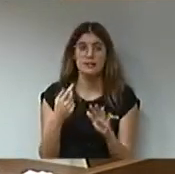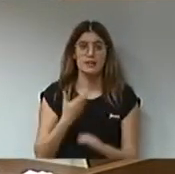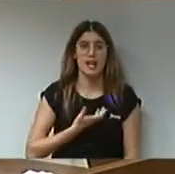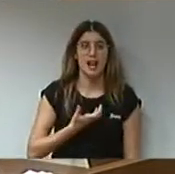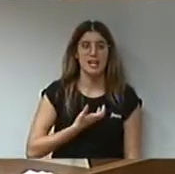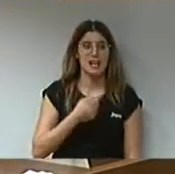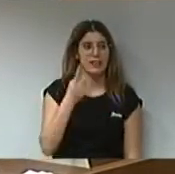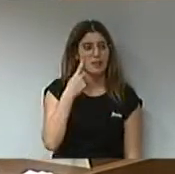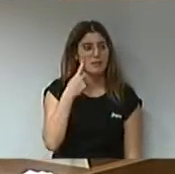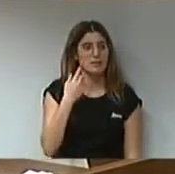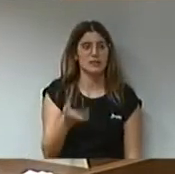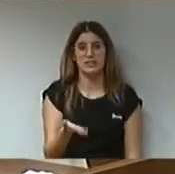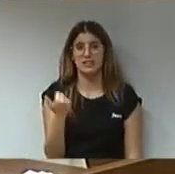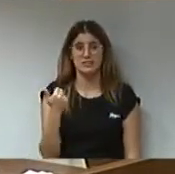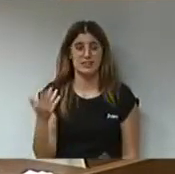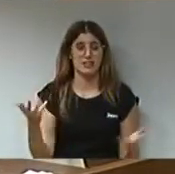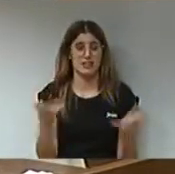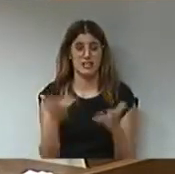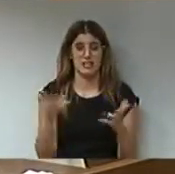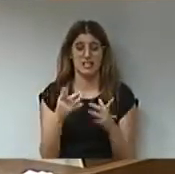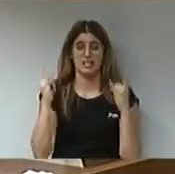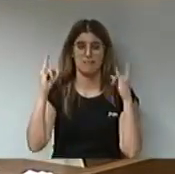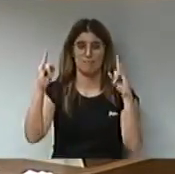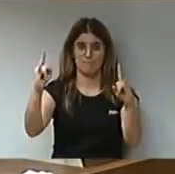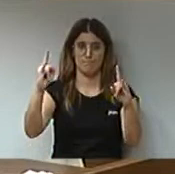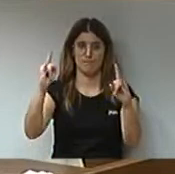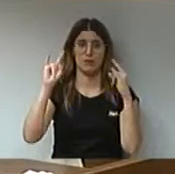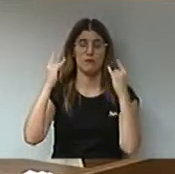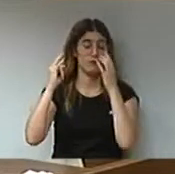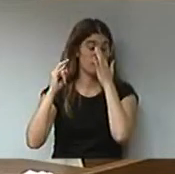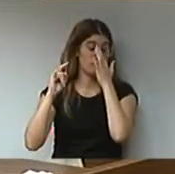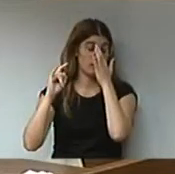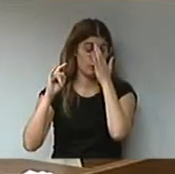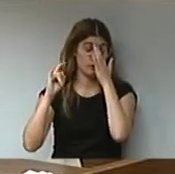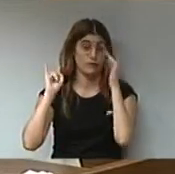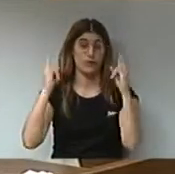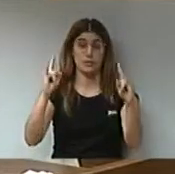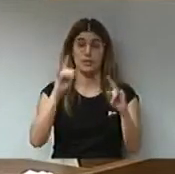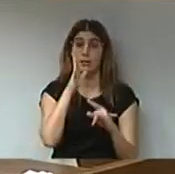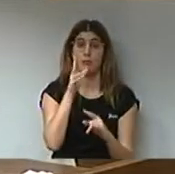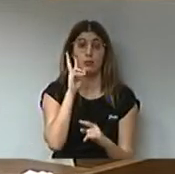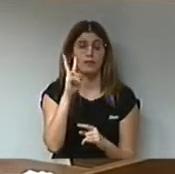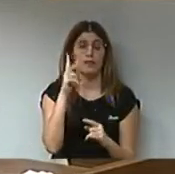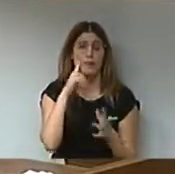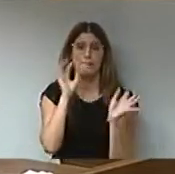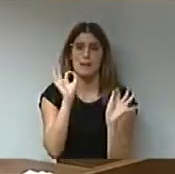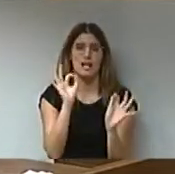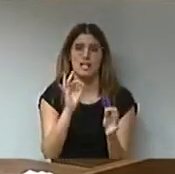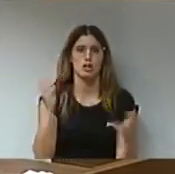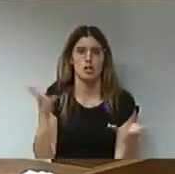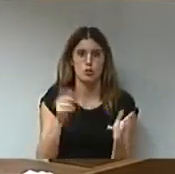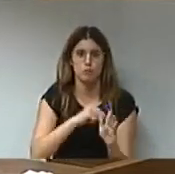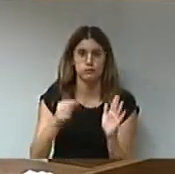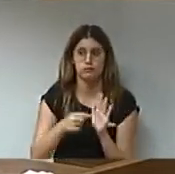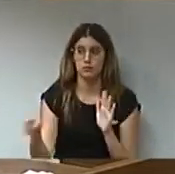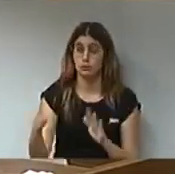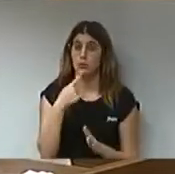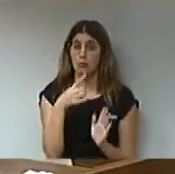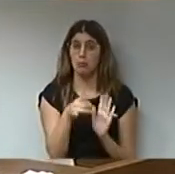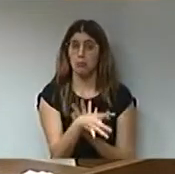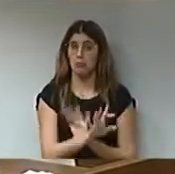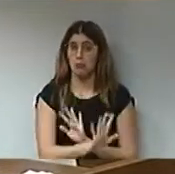le pidió retirar de forma urgente la masa forestal porque veía un peligro inminente. Su respuesta fue